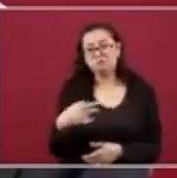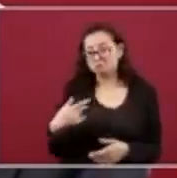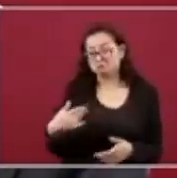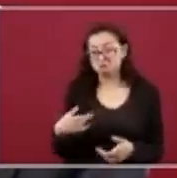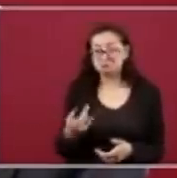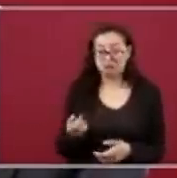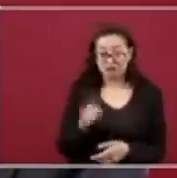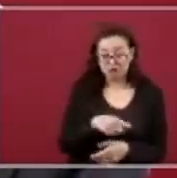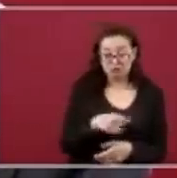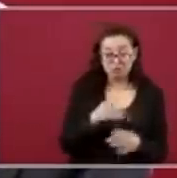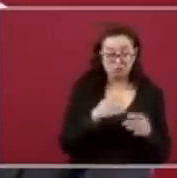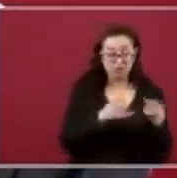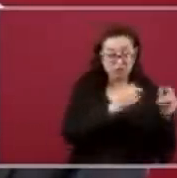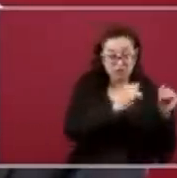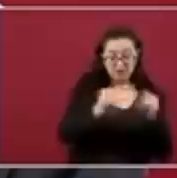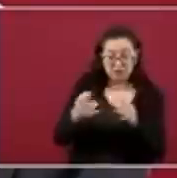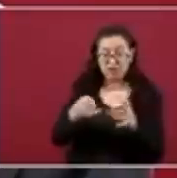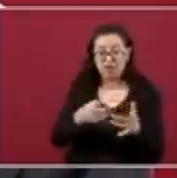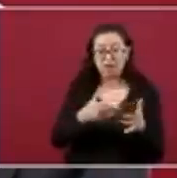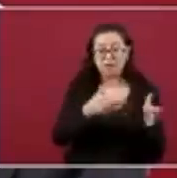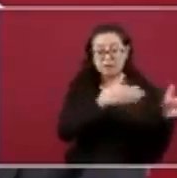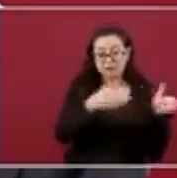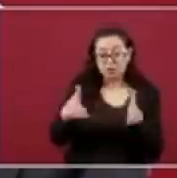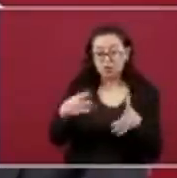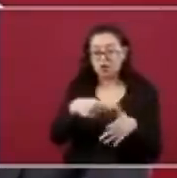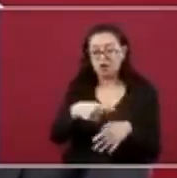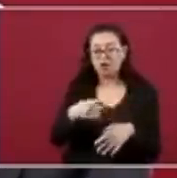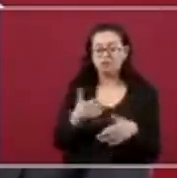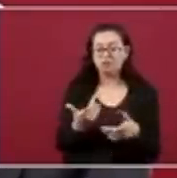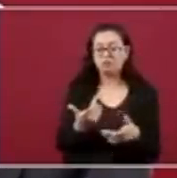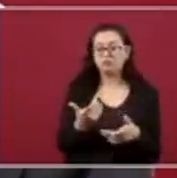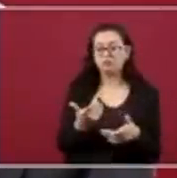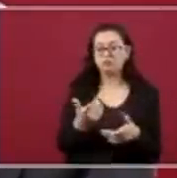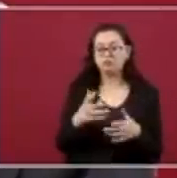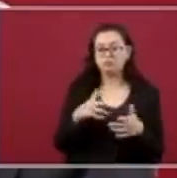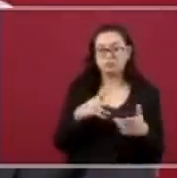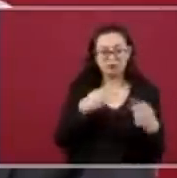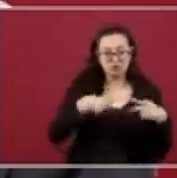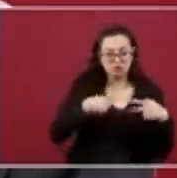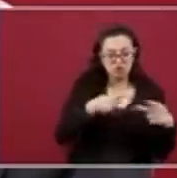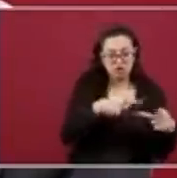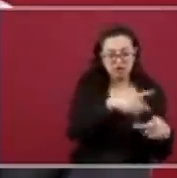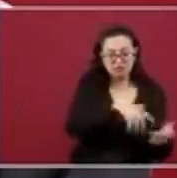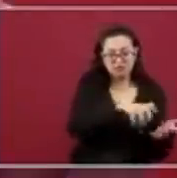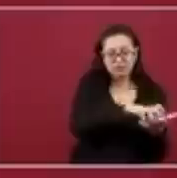crecimiento, porque si se descuenta el incremento poblacional,